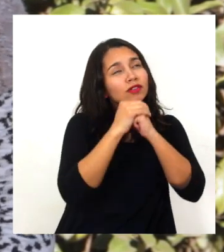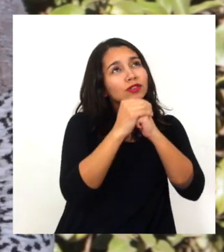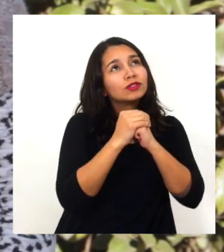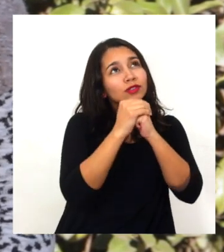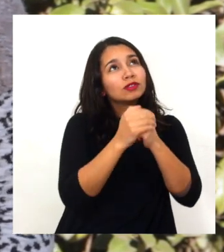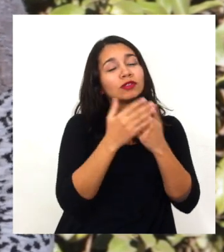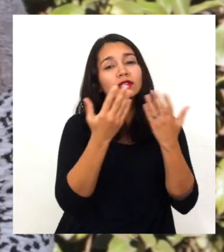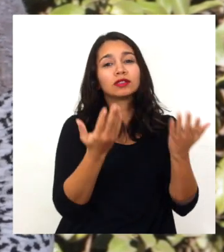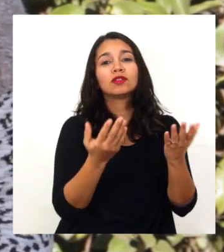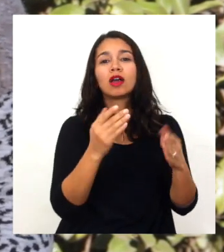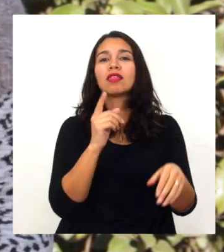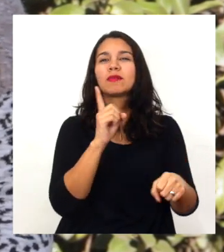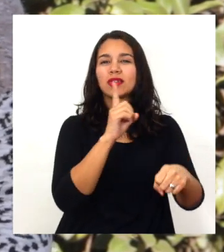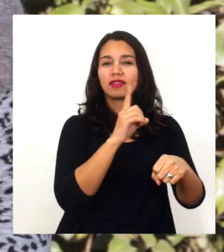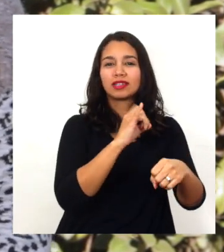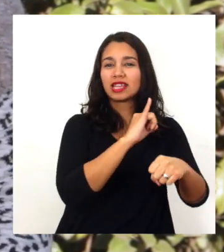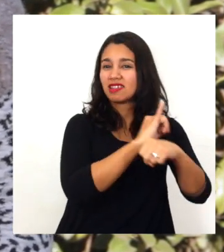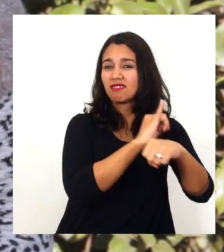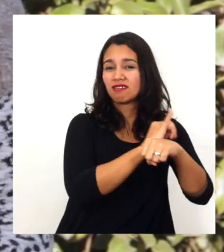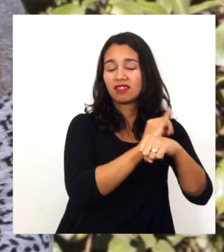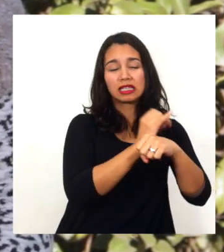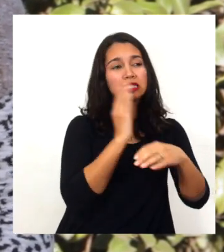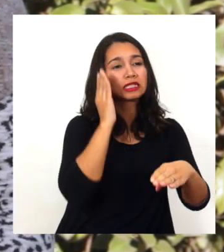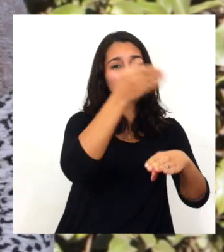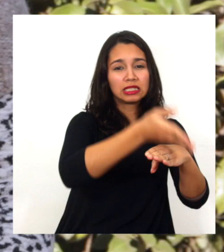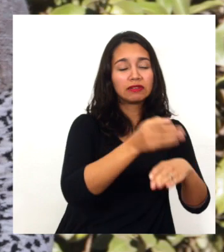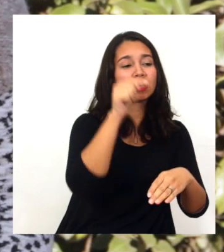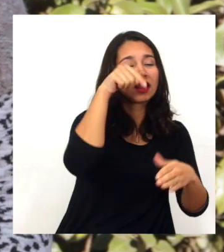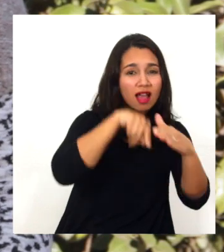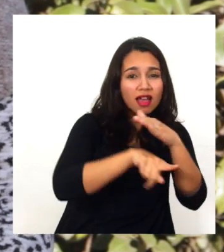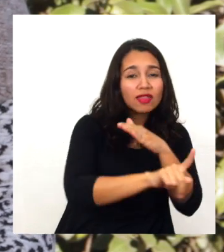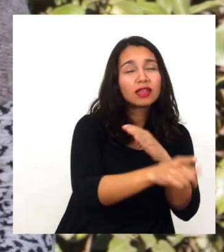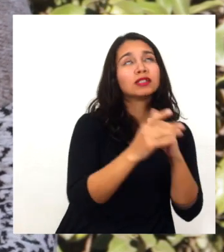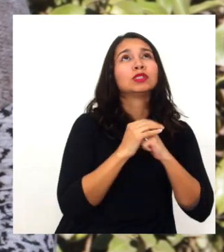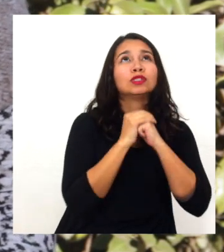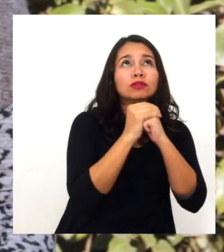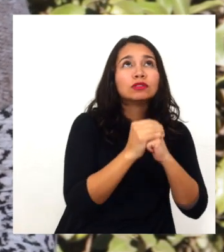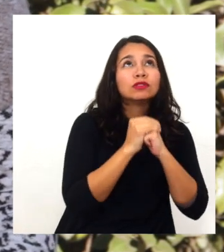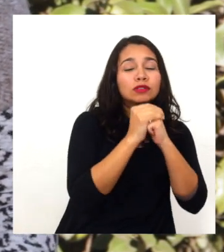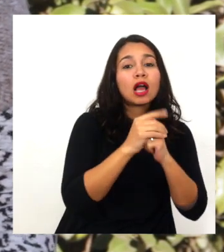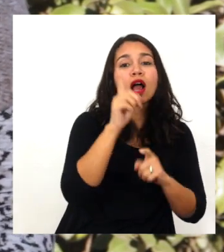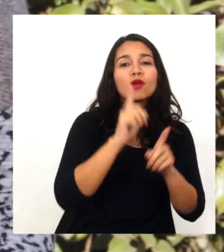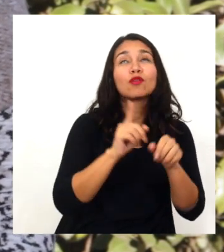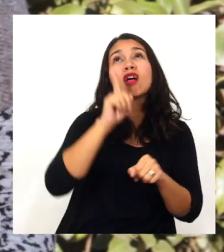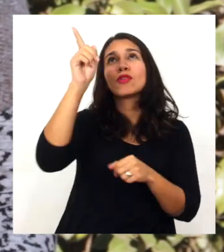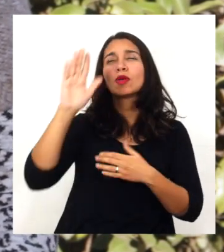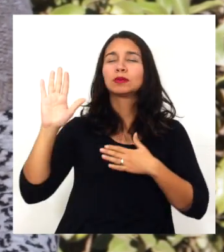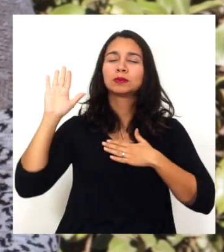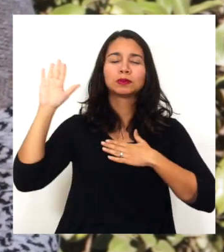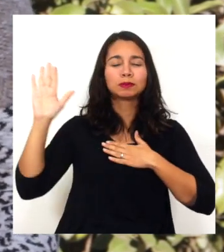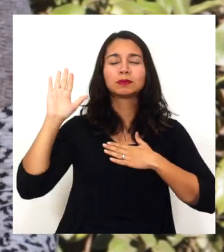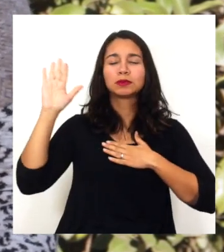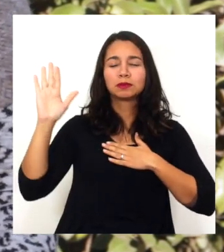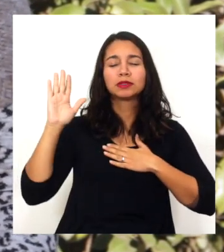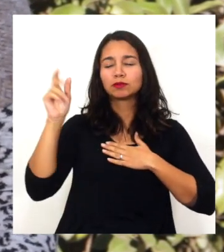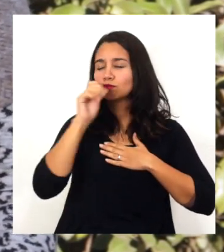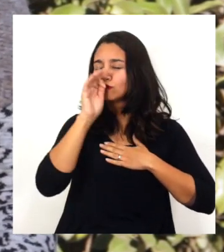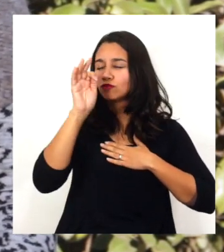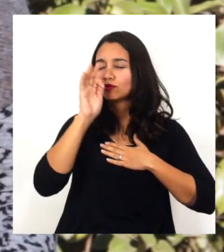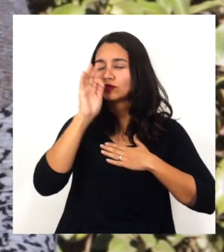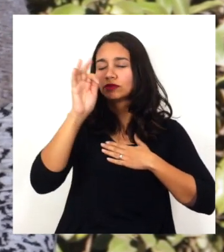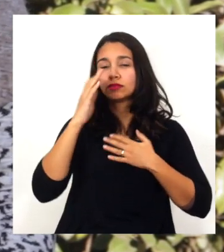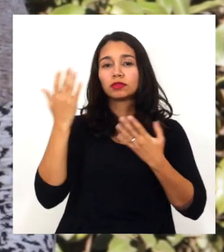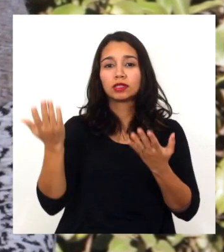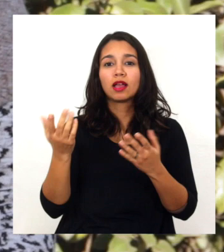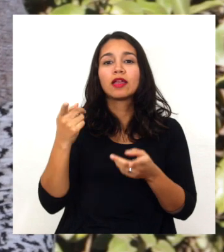En las misas, todo el tiempo a mí me... Y muchos que habían hecho muchas mandas. Entonces me decían que yo iba a